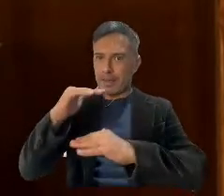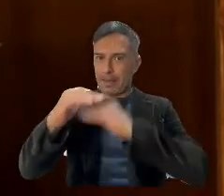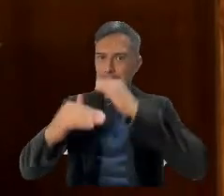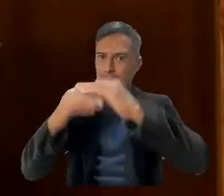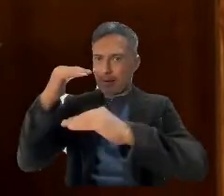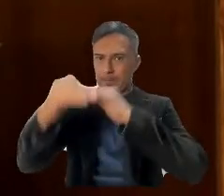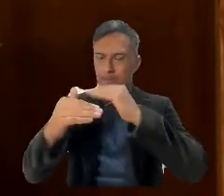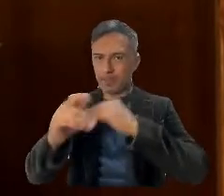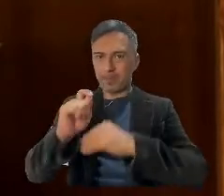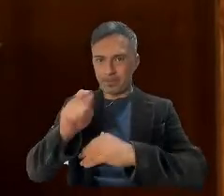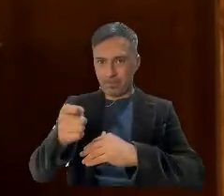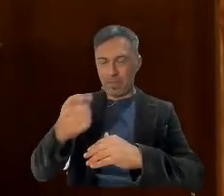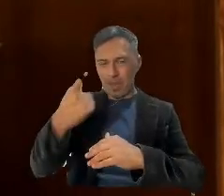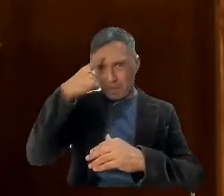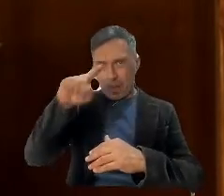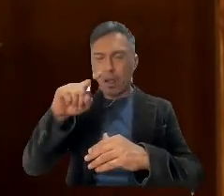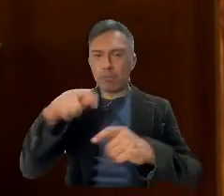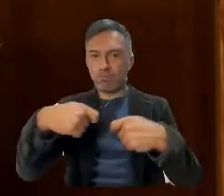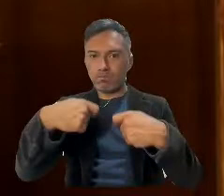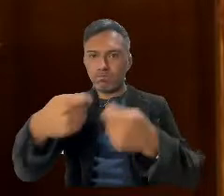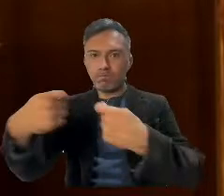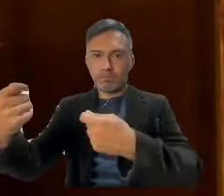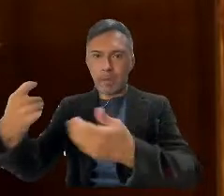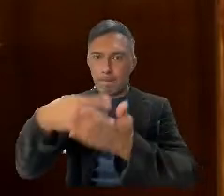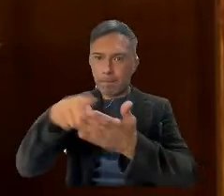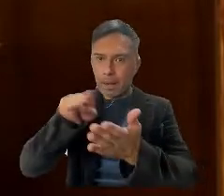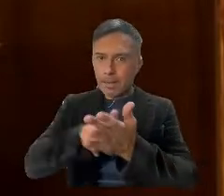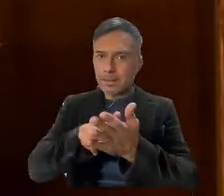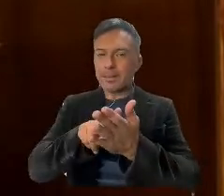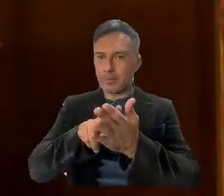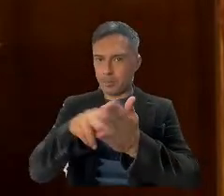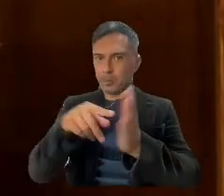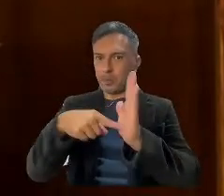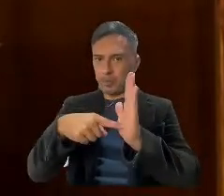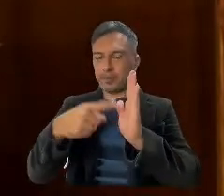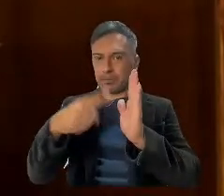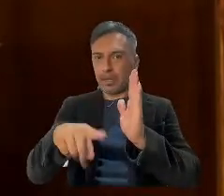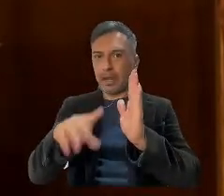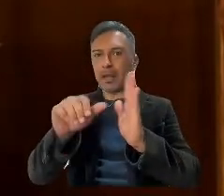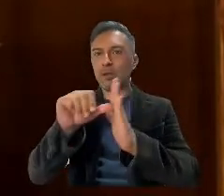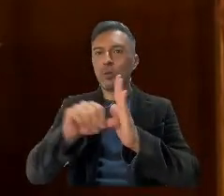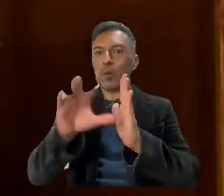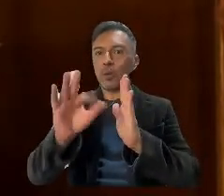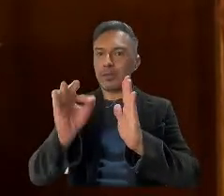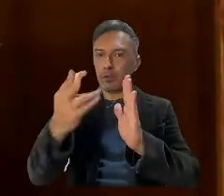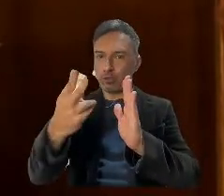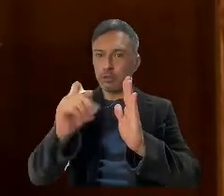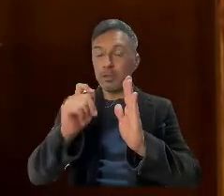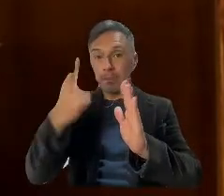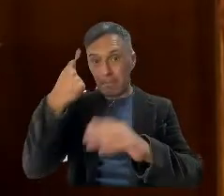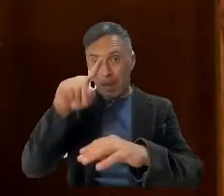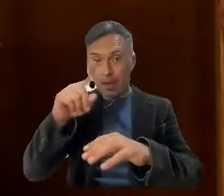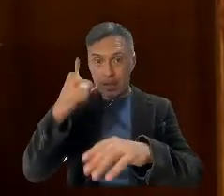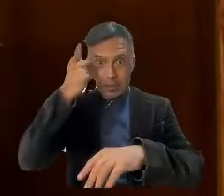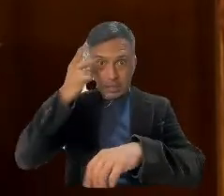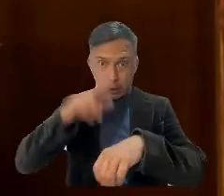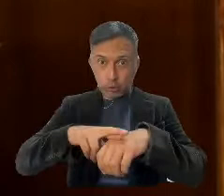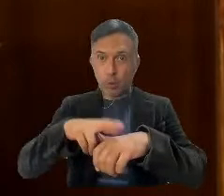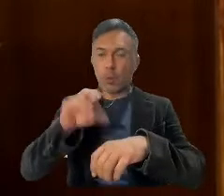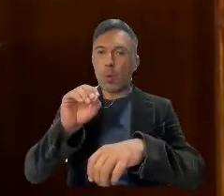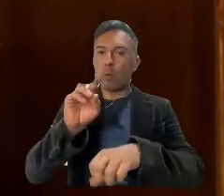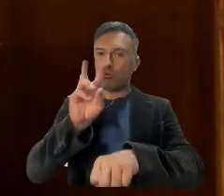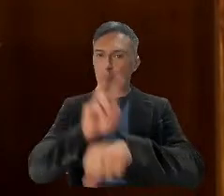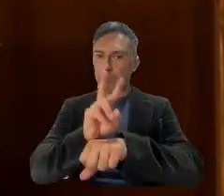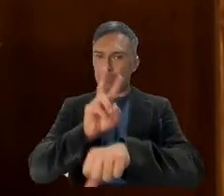la promoción de las plazas con funciones de dirección o de supervisión en la educación básica, al establecerse